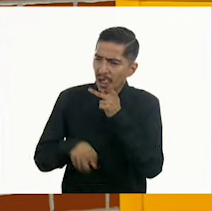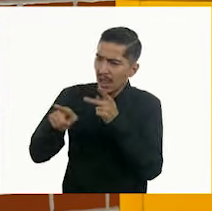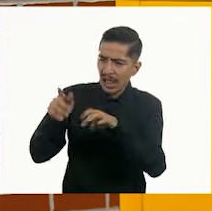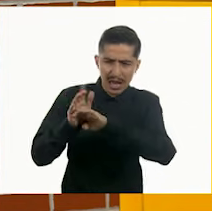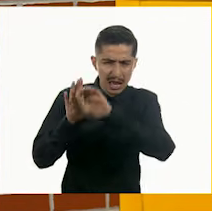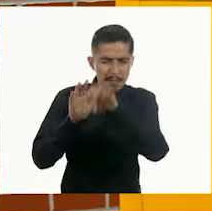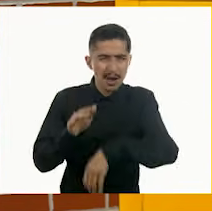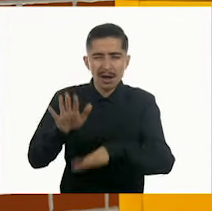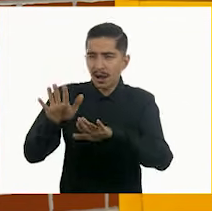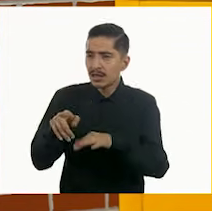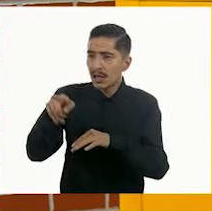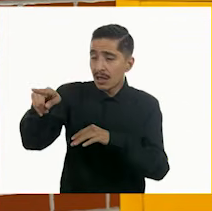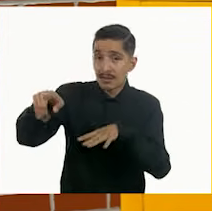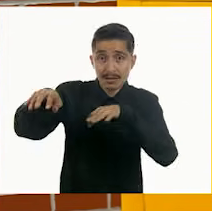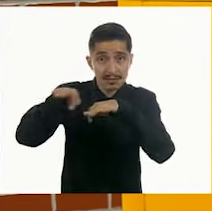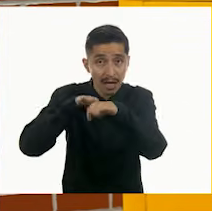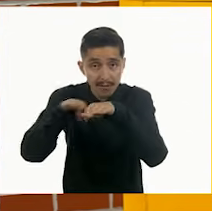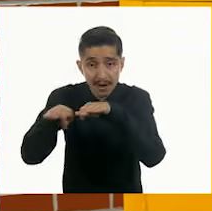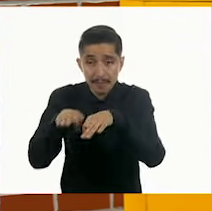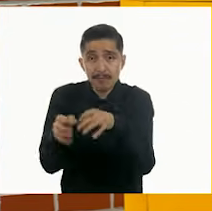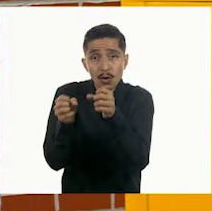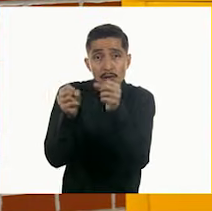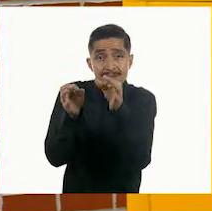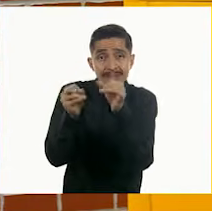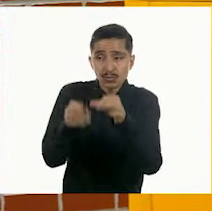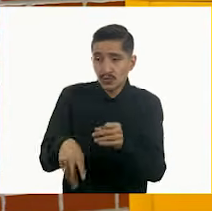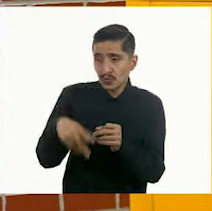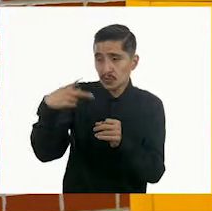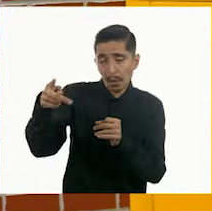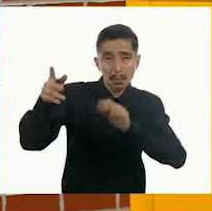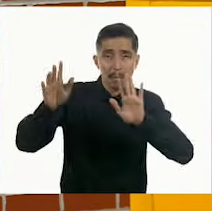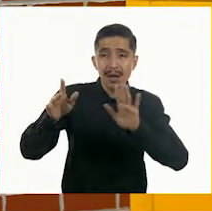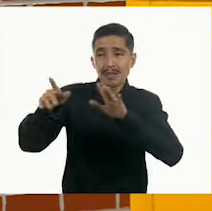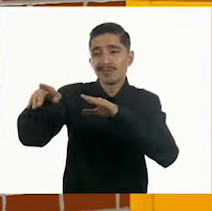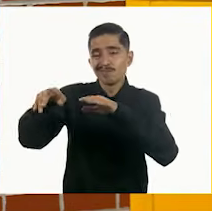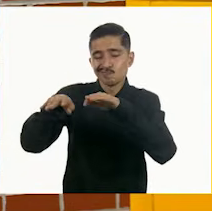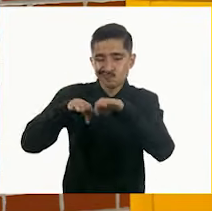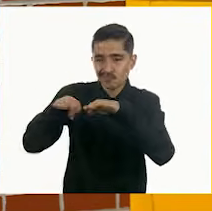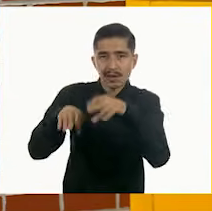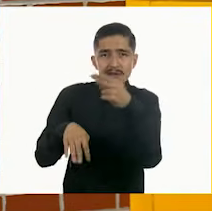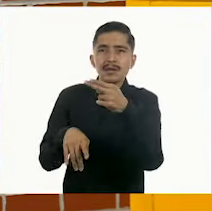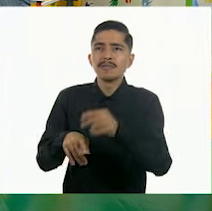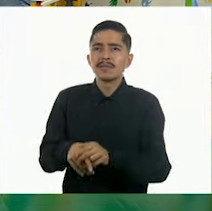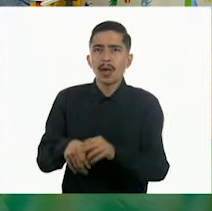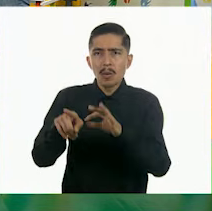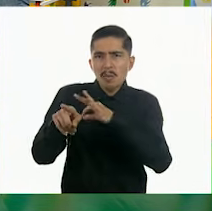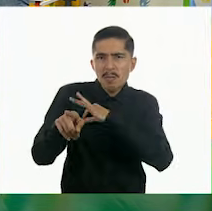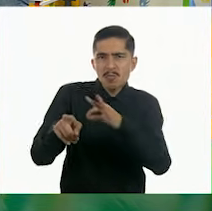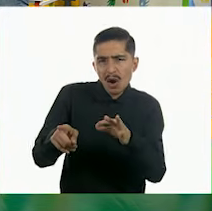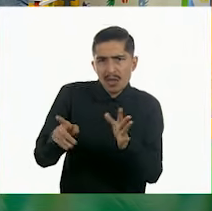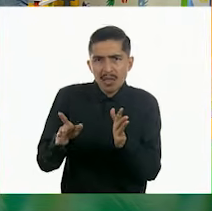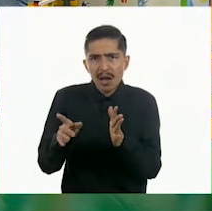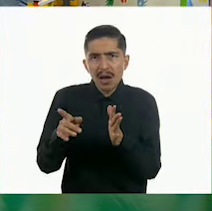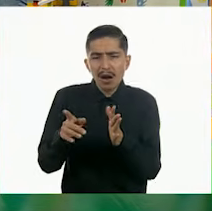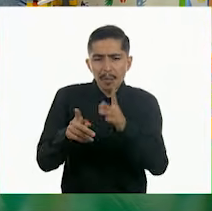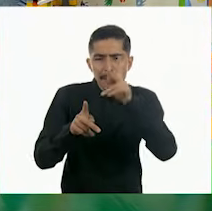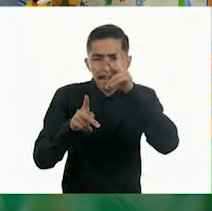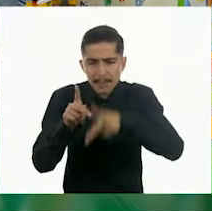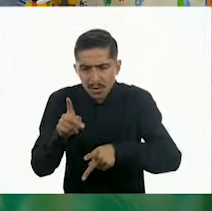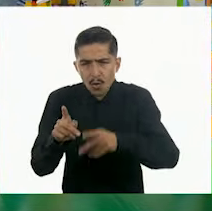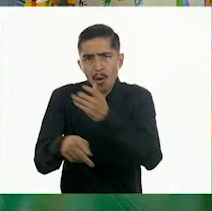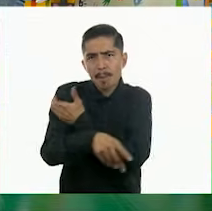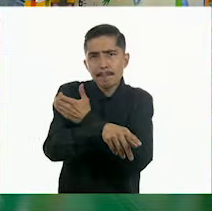está trabajando en una oficina porque debe ir al trabajo, él se puede activar, digamos, en una pausa con un